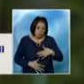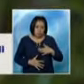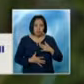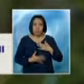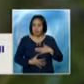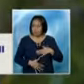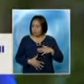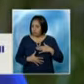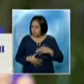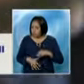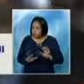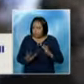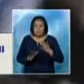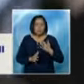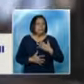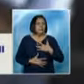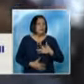apuro.